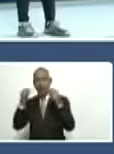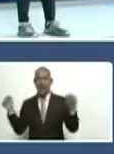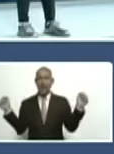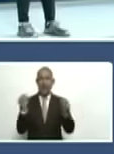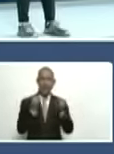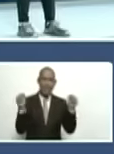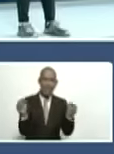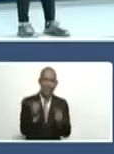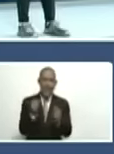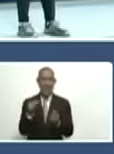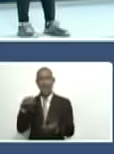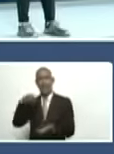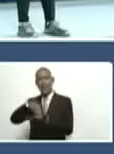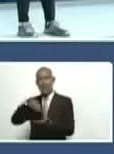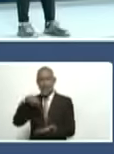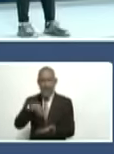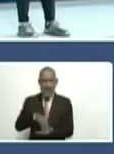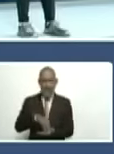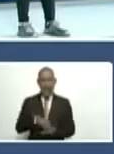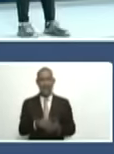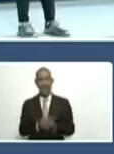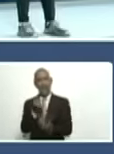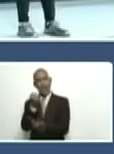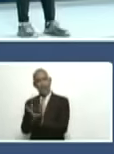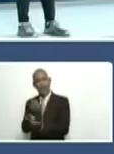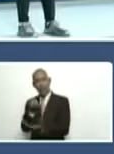Miranda, Nueva Esparta y Monagas.